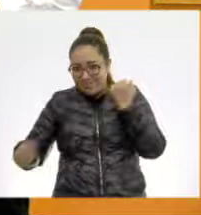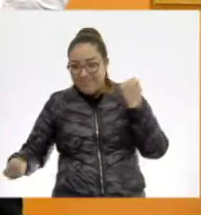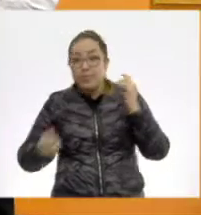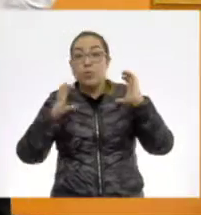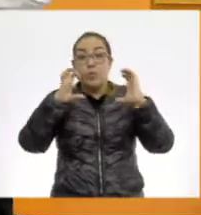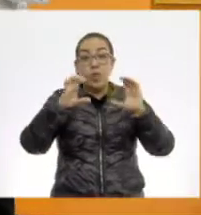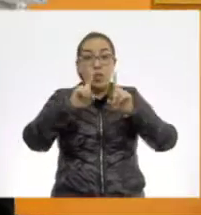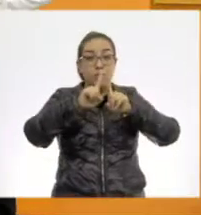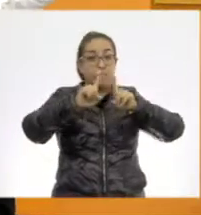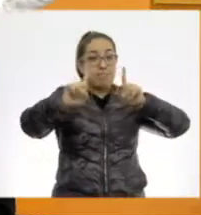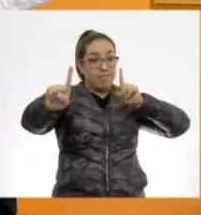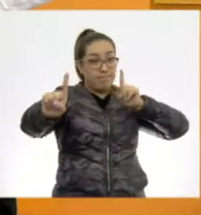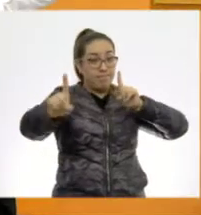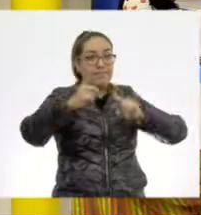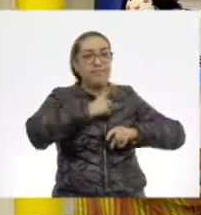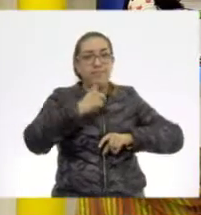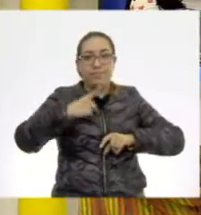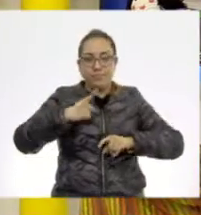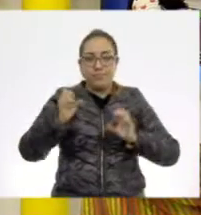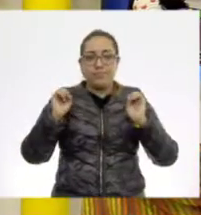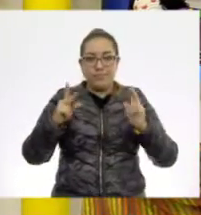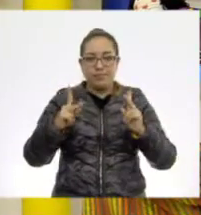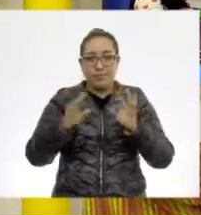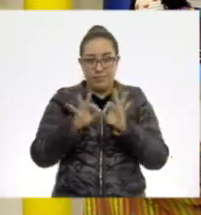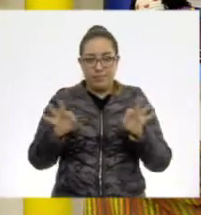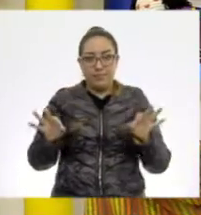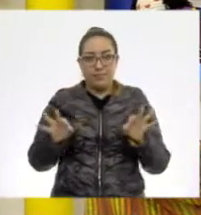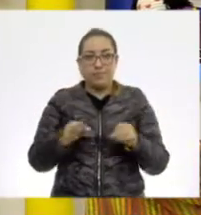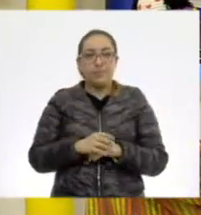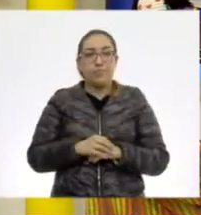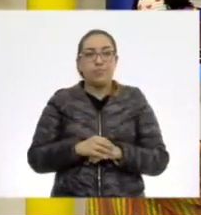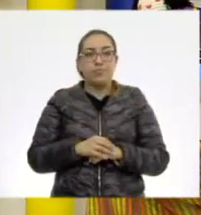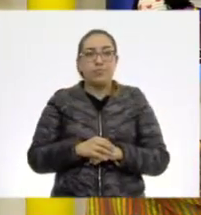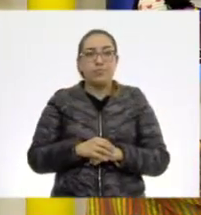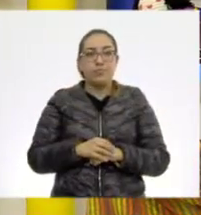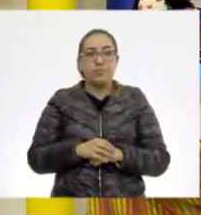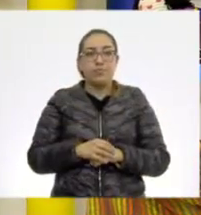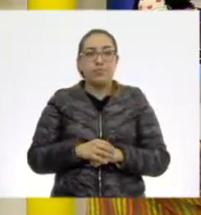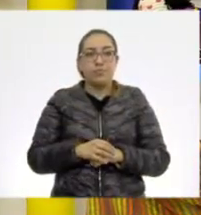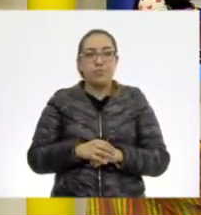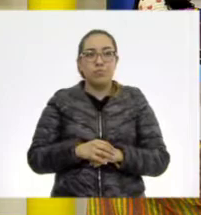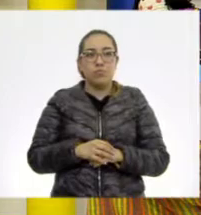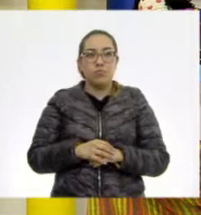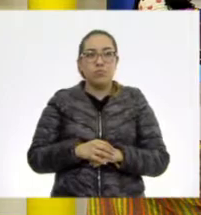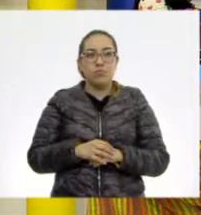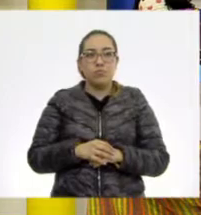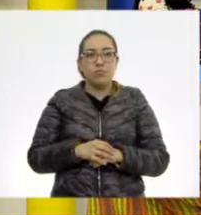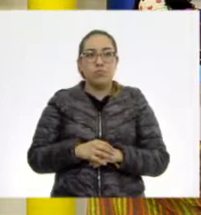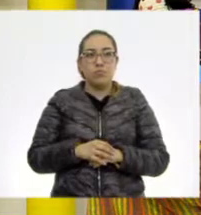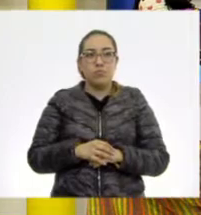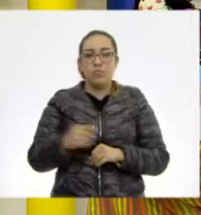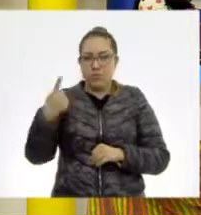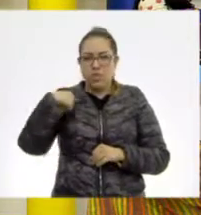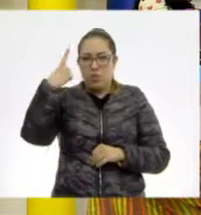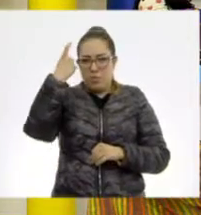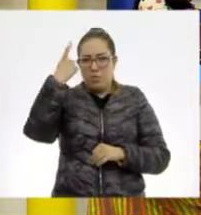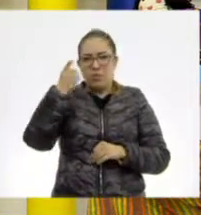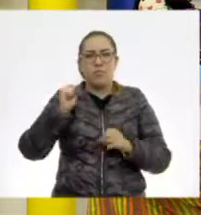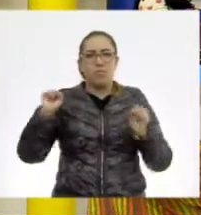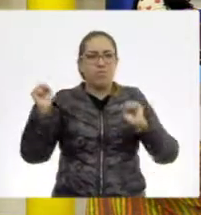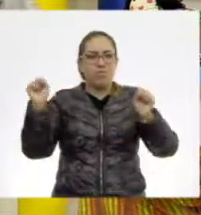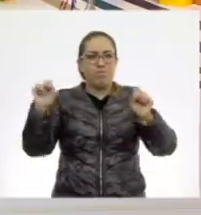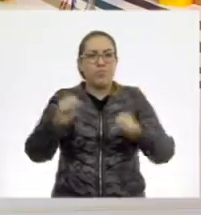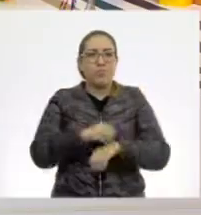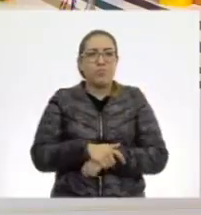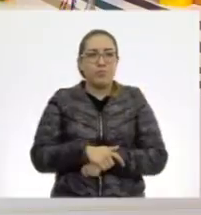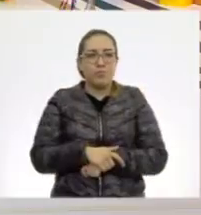sana distancia. Sale. Para no acercarnos. ¿Estoy entonces listo? ¿Empiezas o empiezo? Yo corro. Que empiece? ¿Tú corres? Yo corro, okay. Yo corro. Te va.